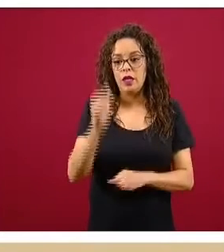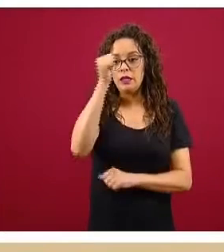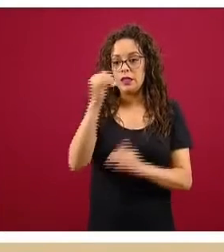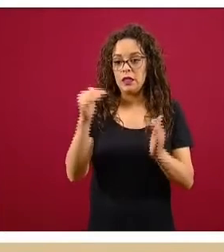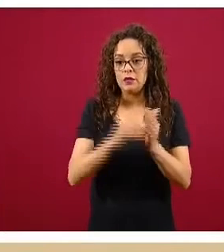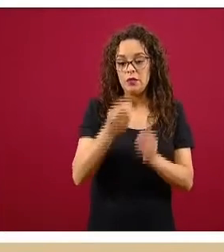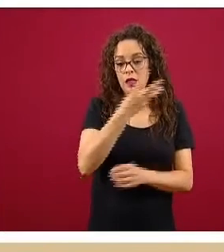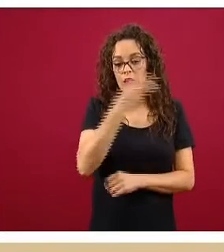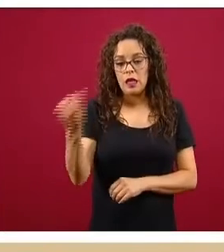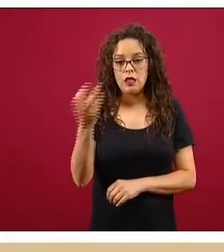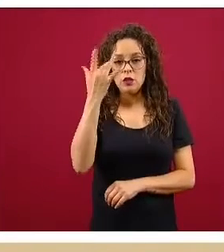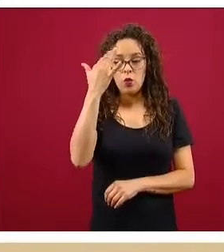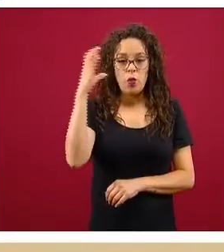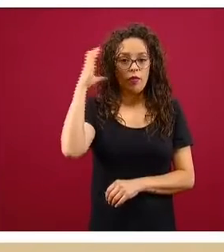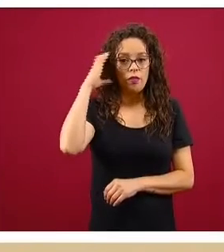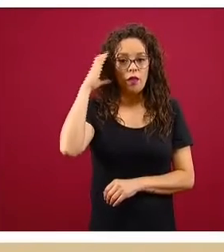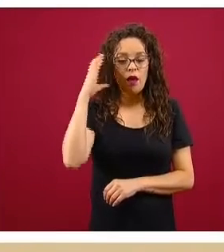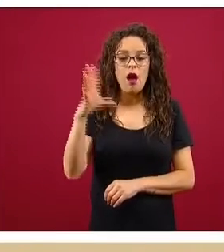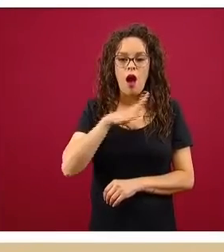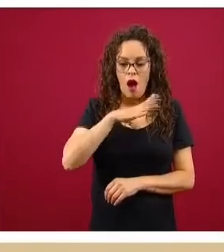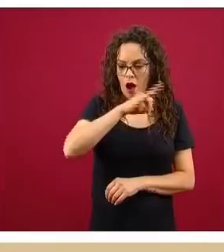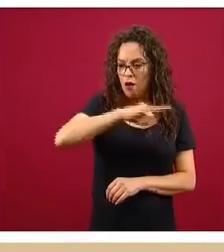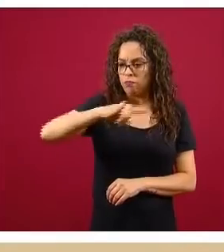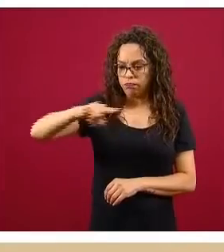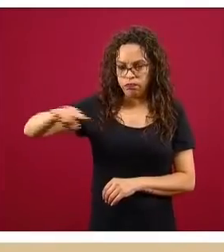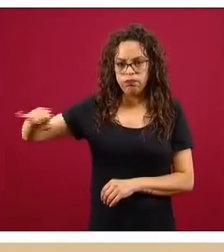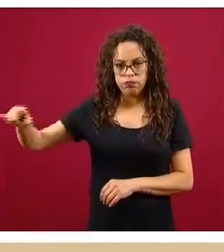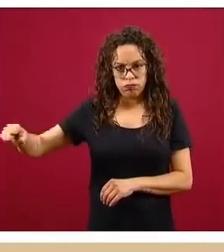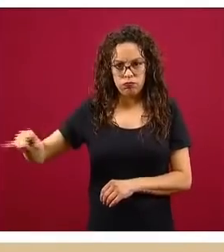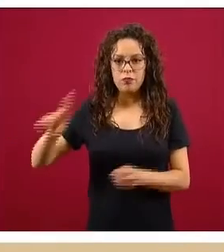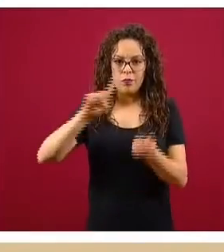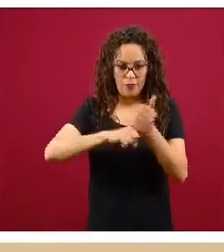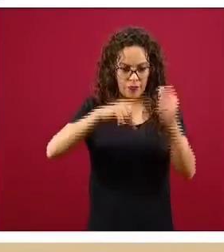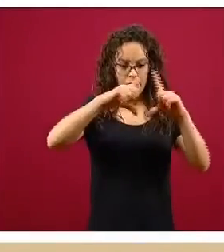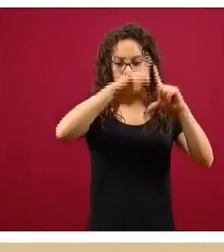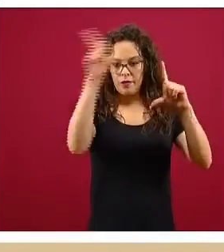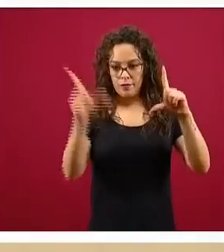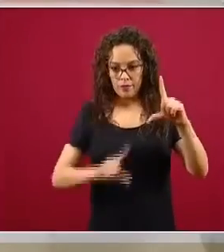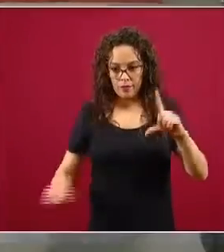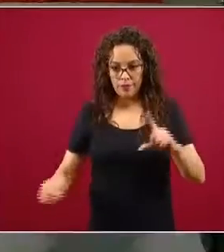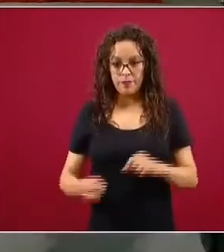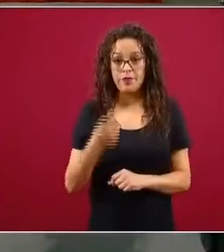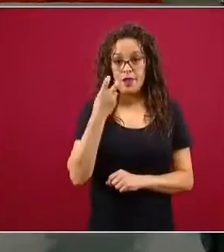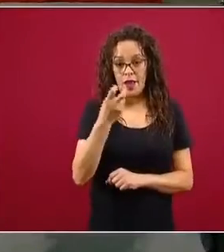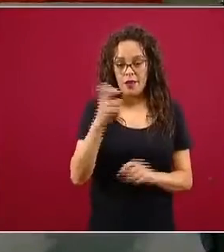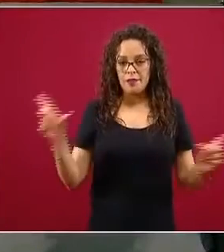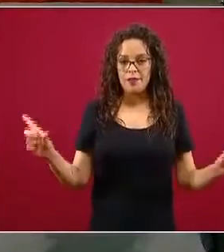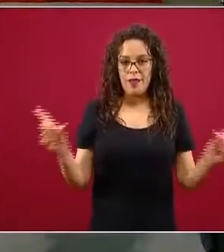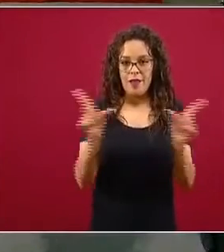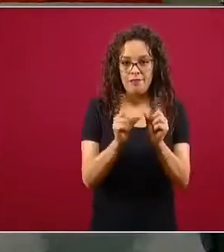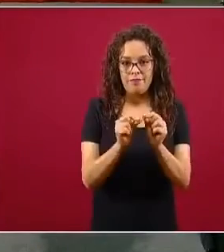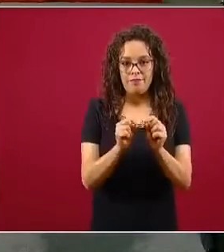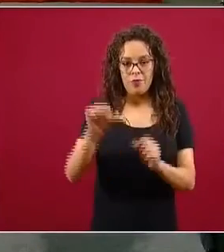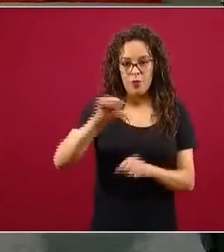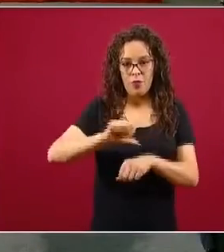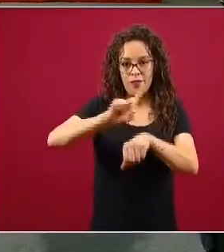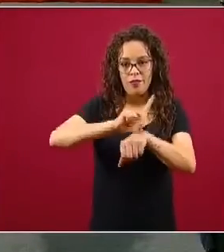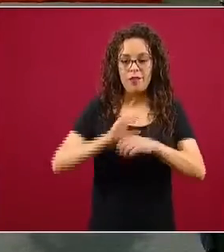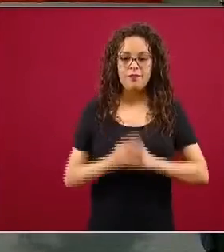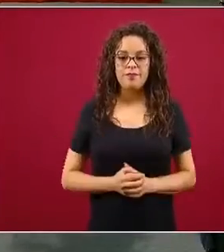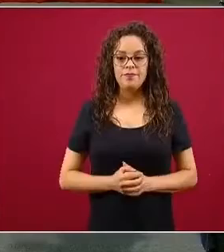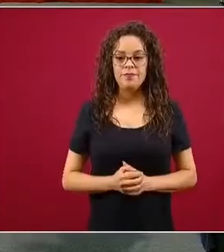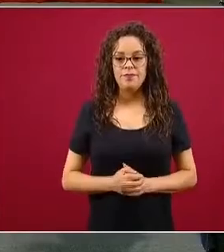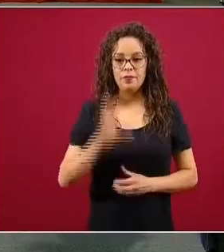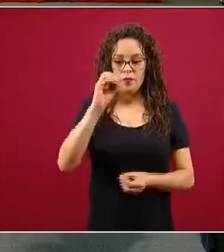camas disponibles a nivel nacional. Sería la actualización para esta noche. Muchas gracias, doctor Alomía.